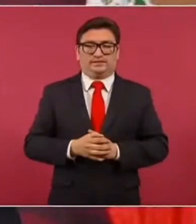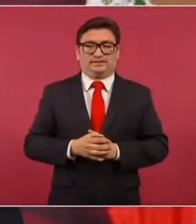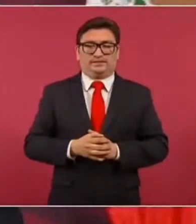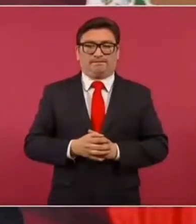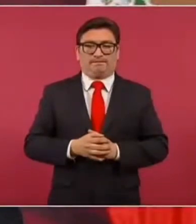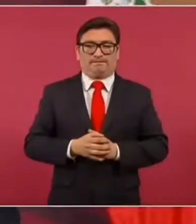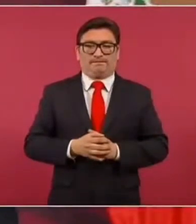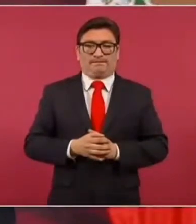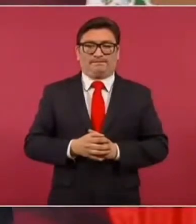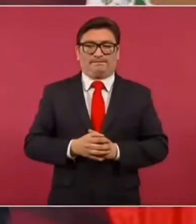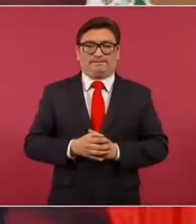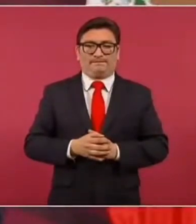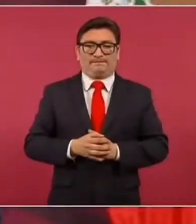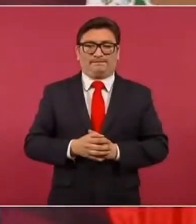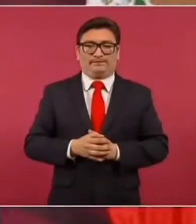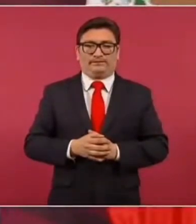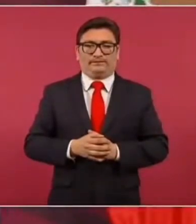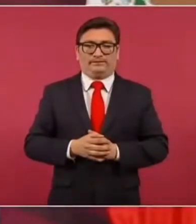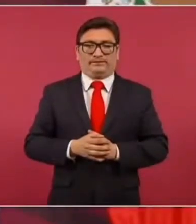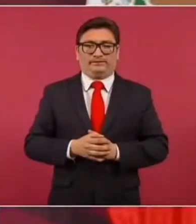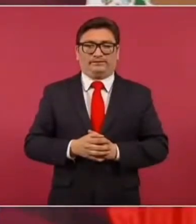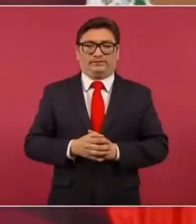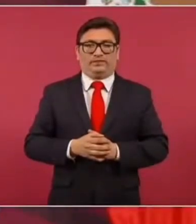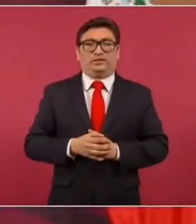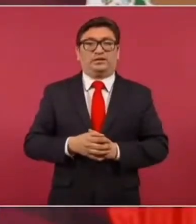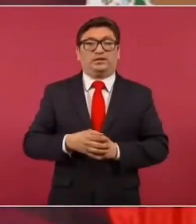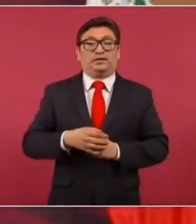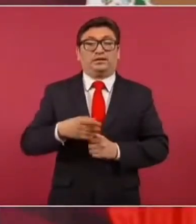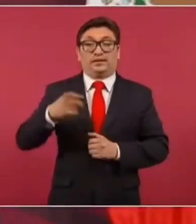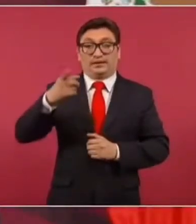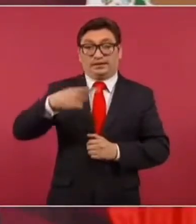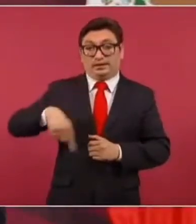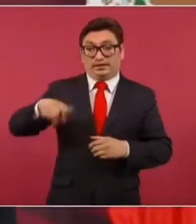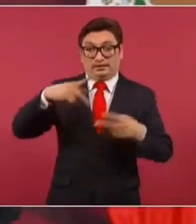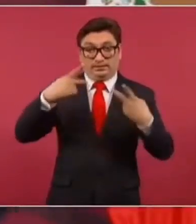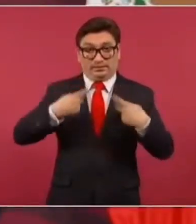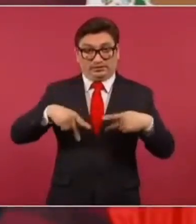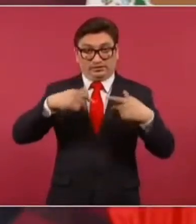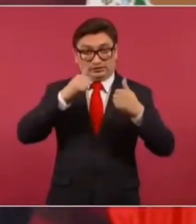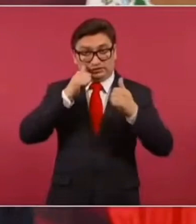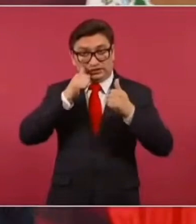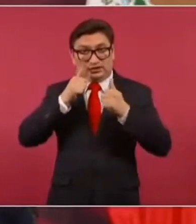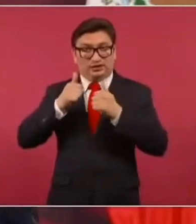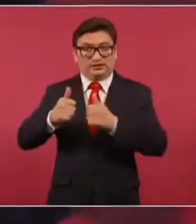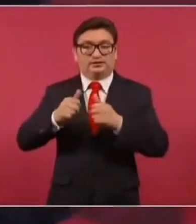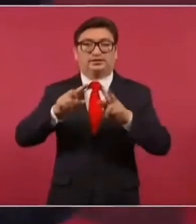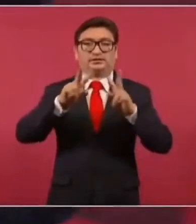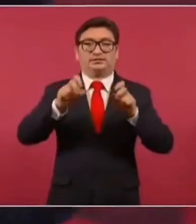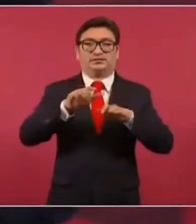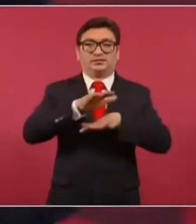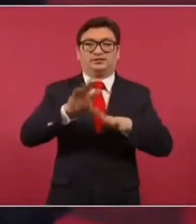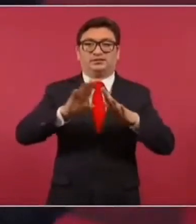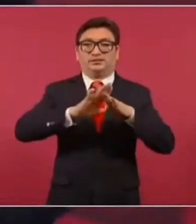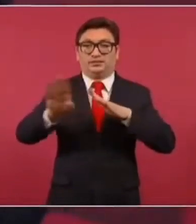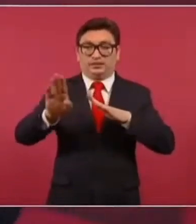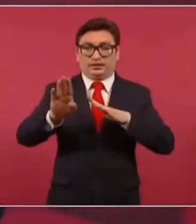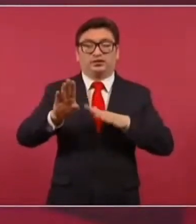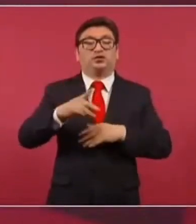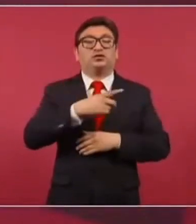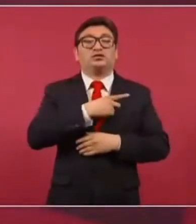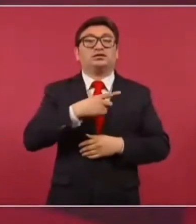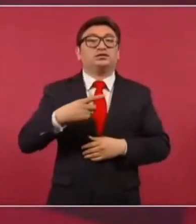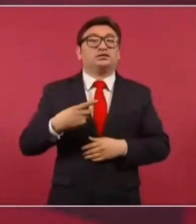el que para atender a la gente en el asunto migratorio tiene que